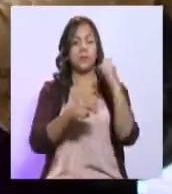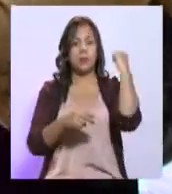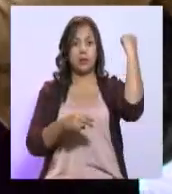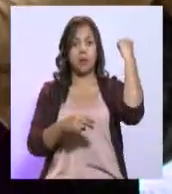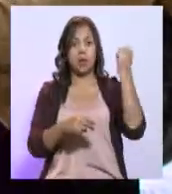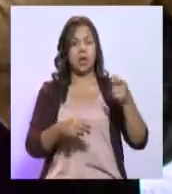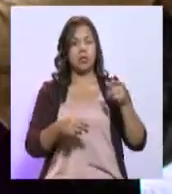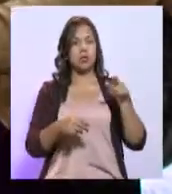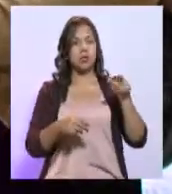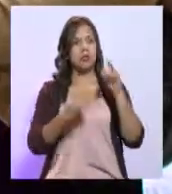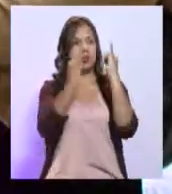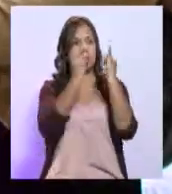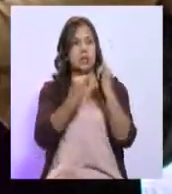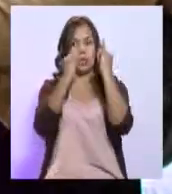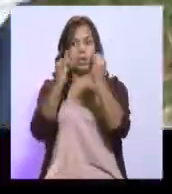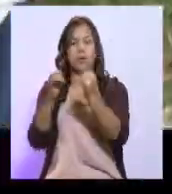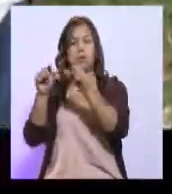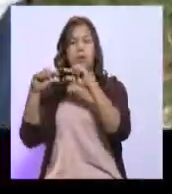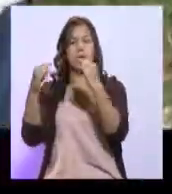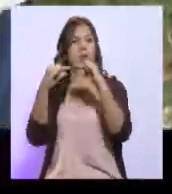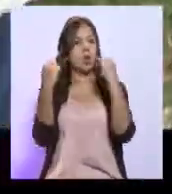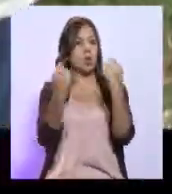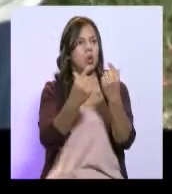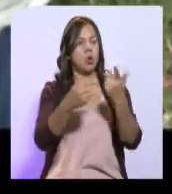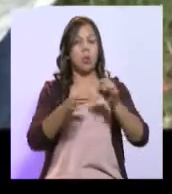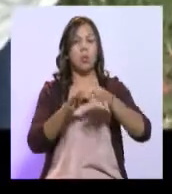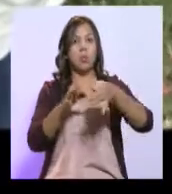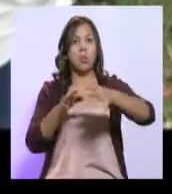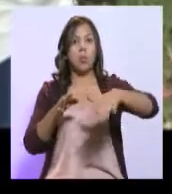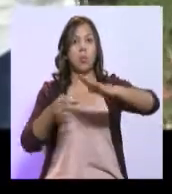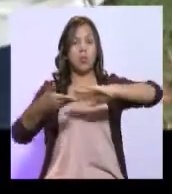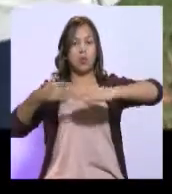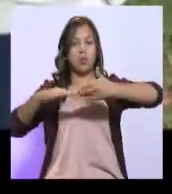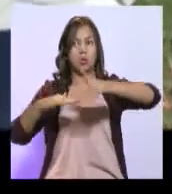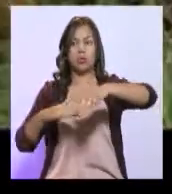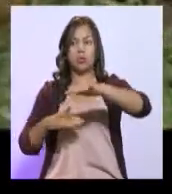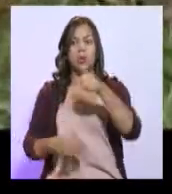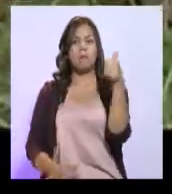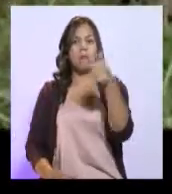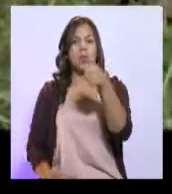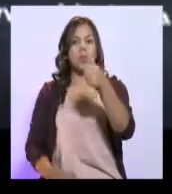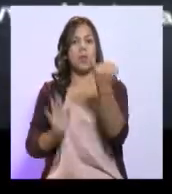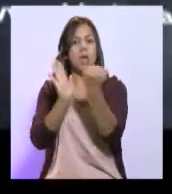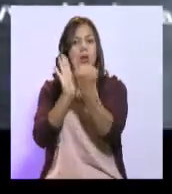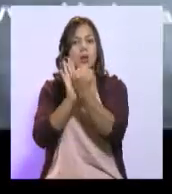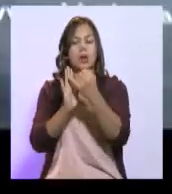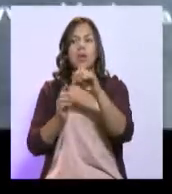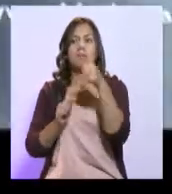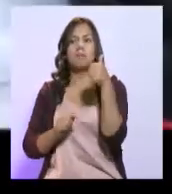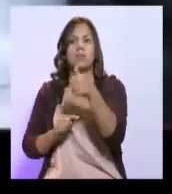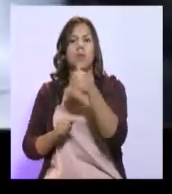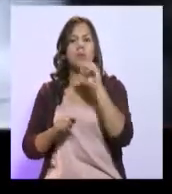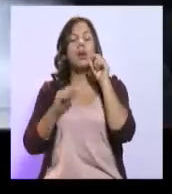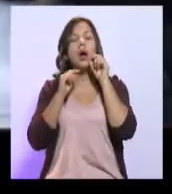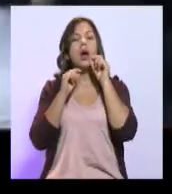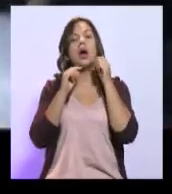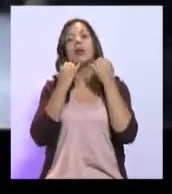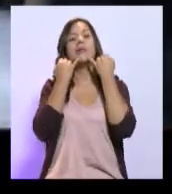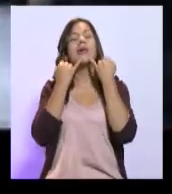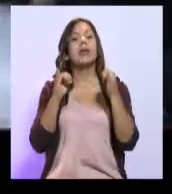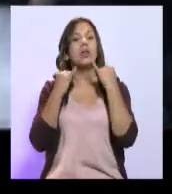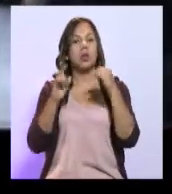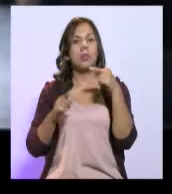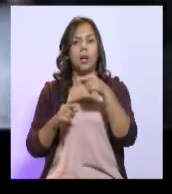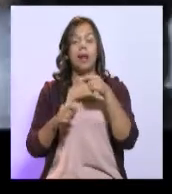lingüísticos individuales y colectivos de pueblos y nacionalidades con tradición lingüística propia es uno de los objetivos que persigue el proyecto de ley de